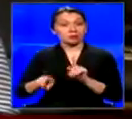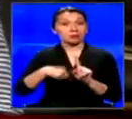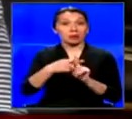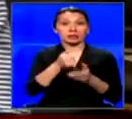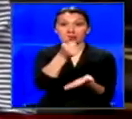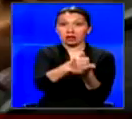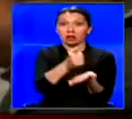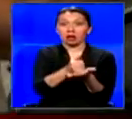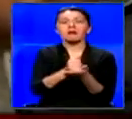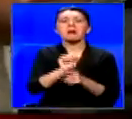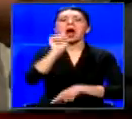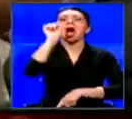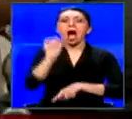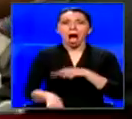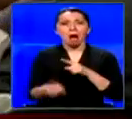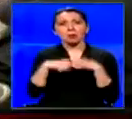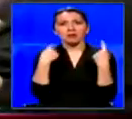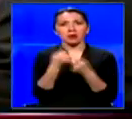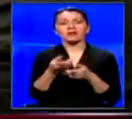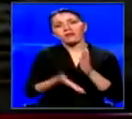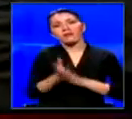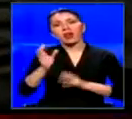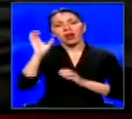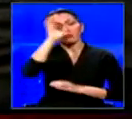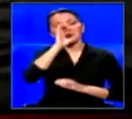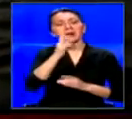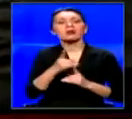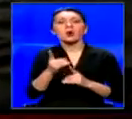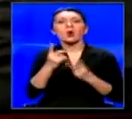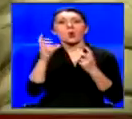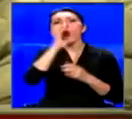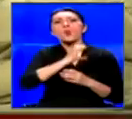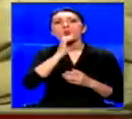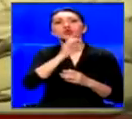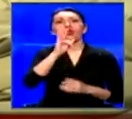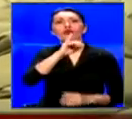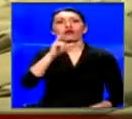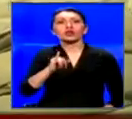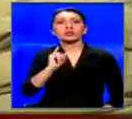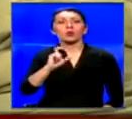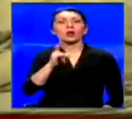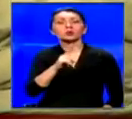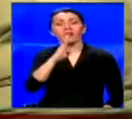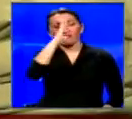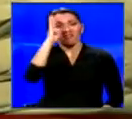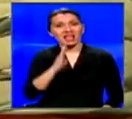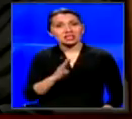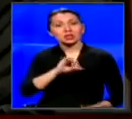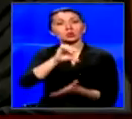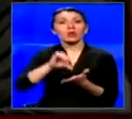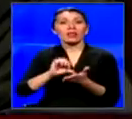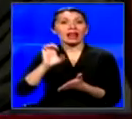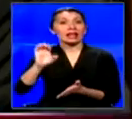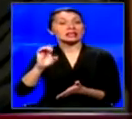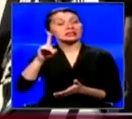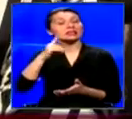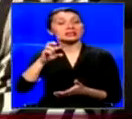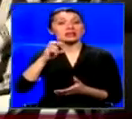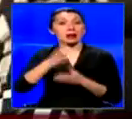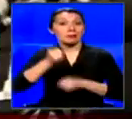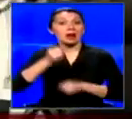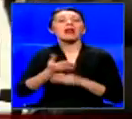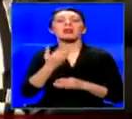alcaldesa se autoaprobaron unos viajes a cursos de emprendimiento a Foz de Iguazú en Brasil, Ciudad del Este en Paraguay, pero también viajarán